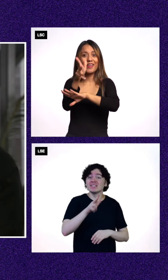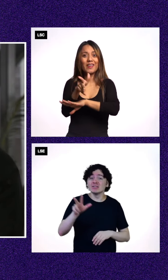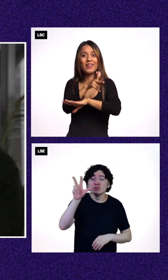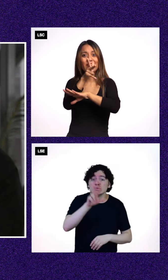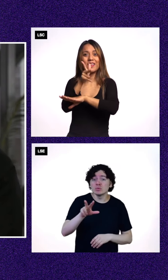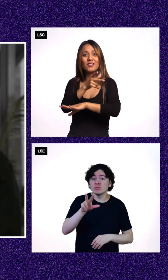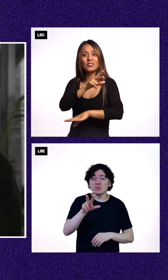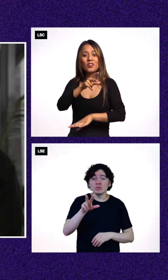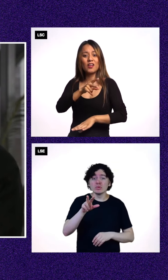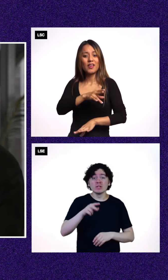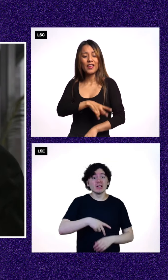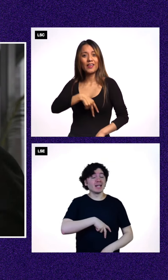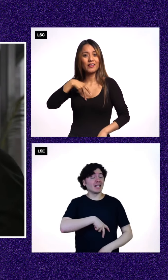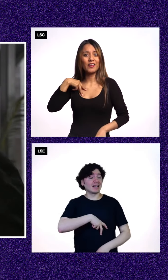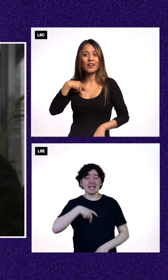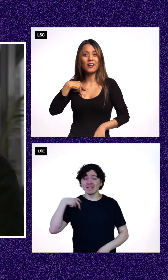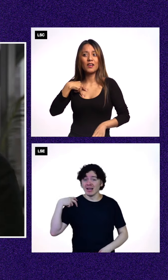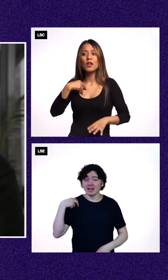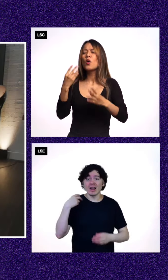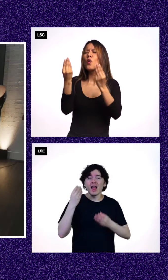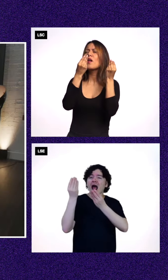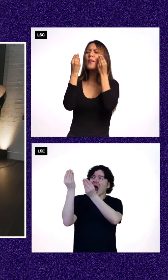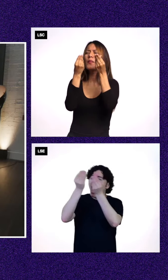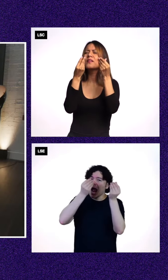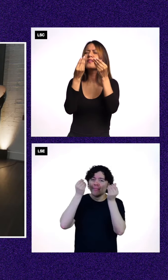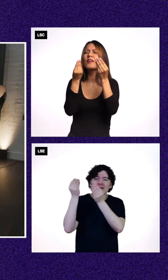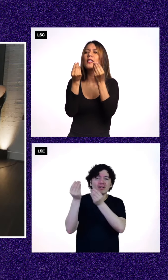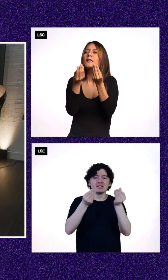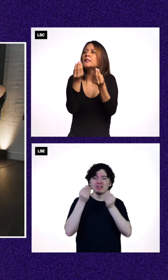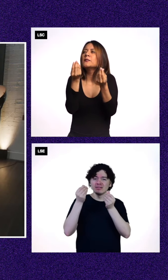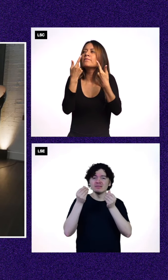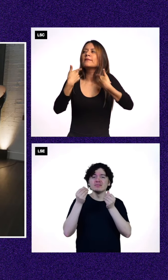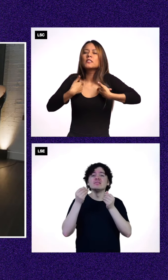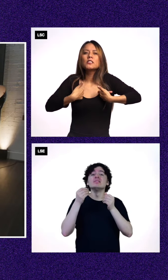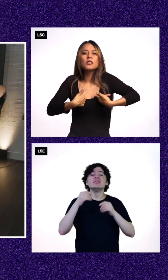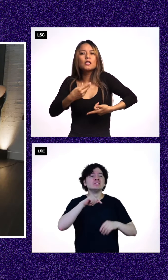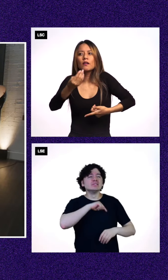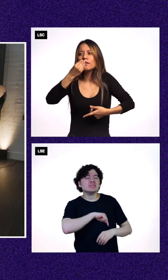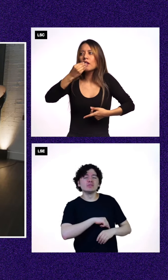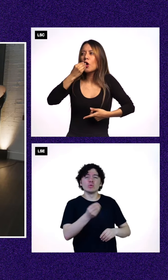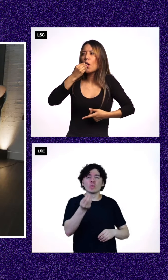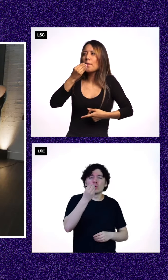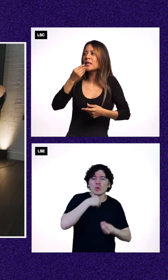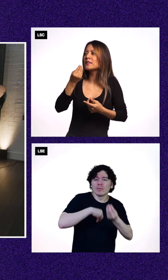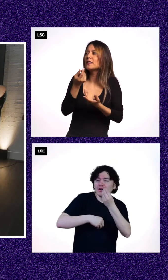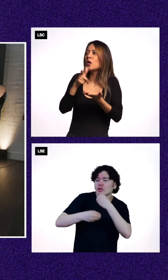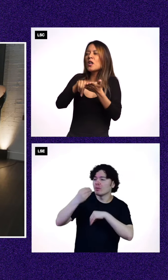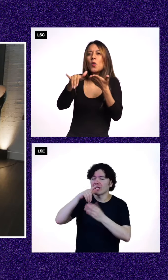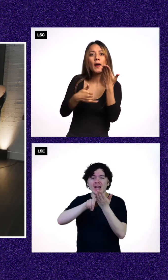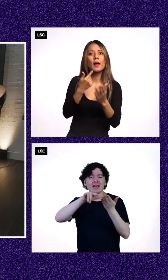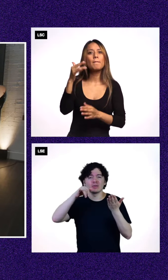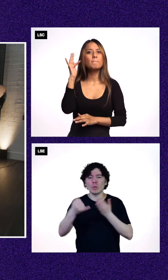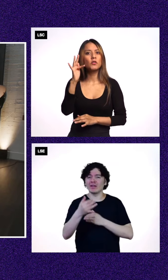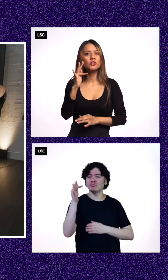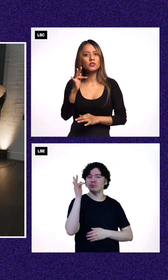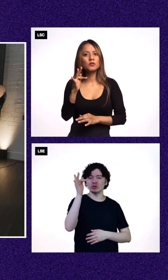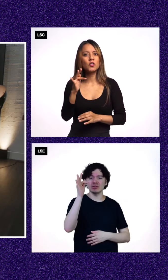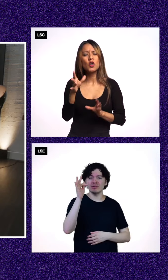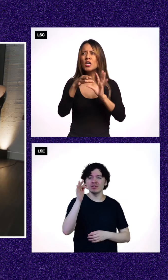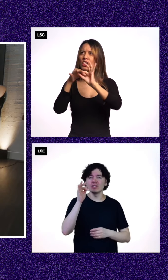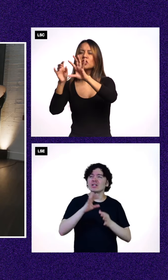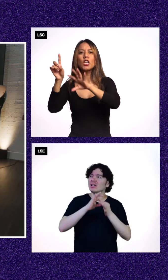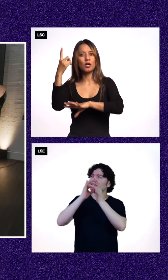personas puedan nutrirse, que sean edificadas y animadas, un lugar del que sales sintiéndote mejor que cuando entraste. Esa